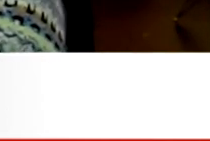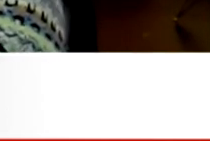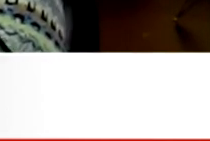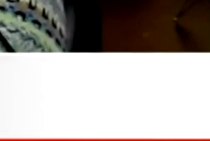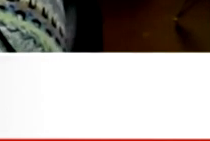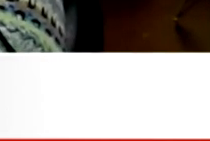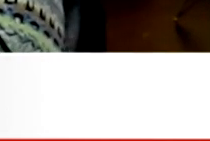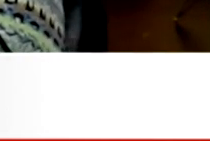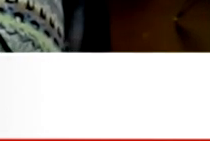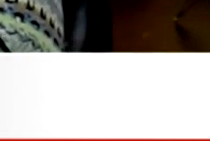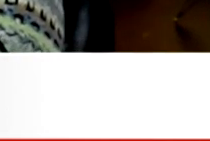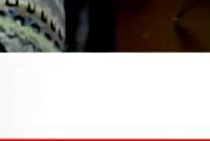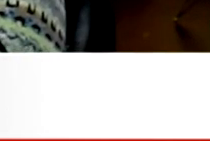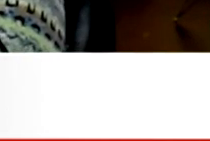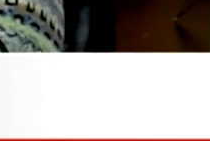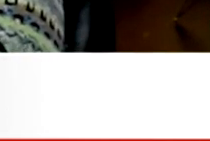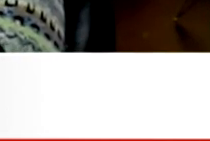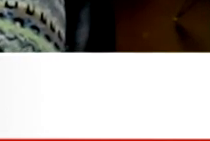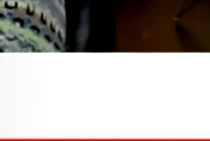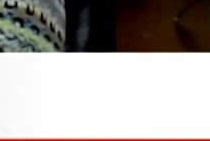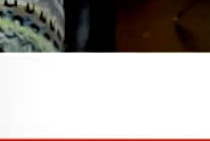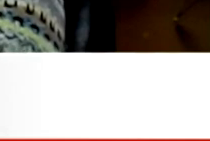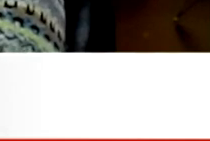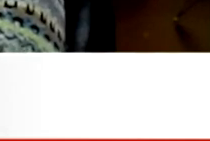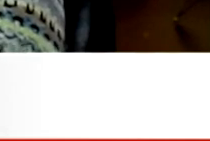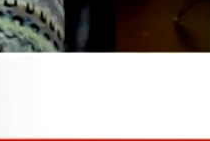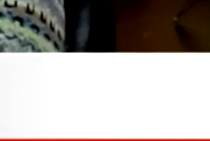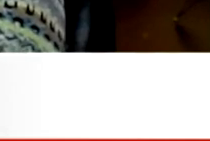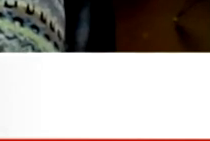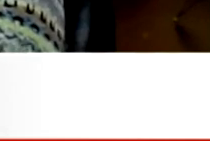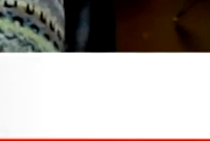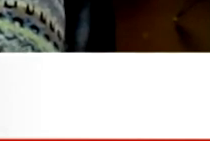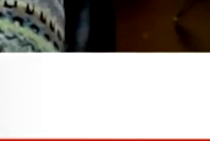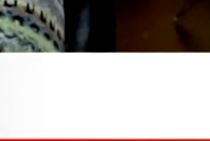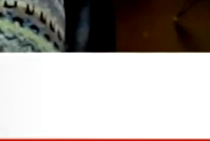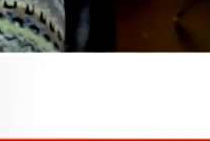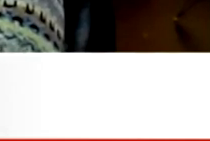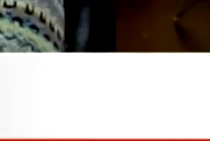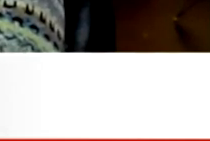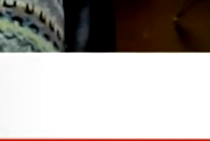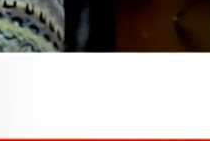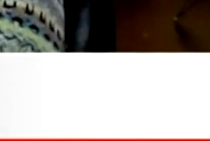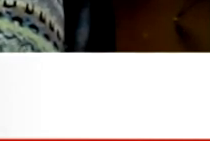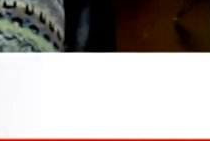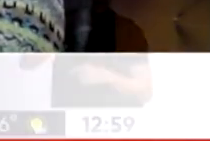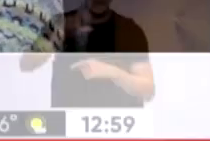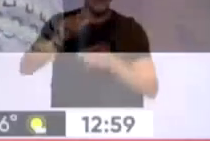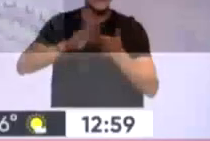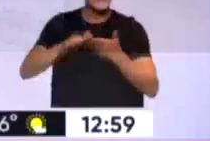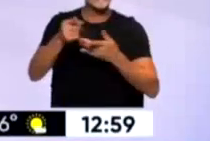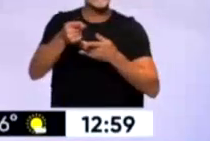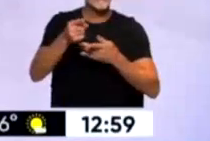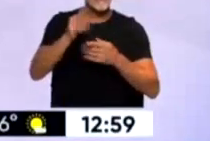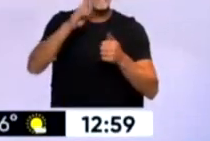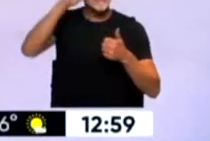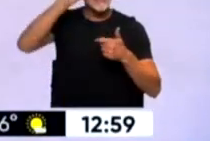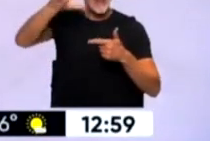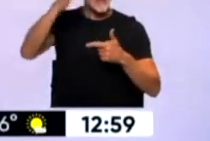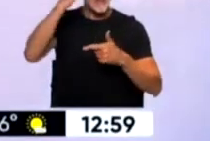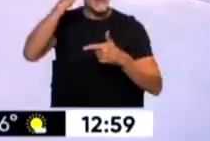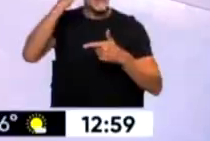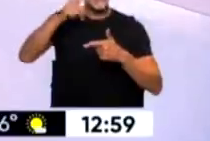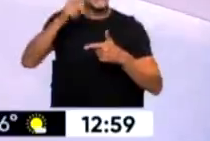supuesto, izaron las banderas, toda la parte protocolar, pero después comienza lo popular, lo divino, lo